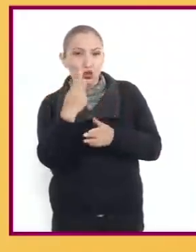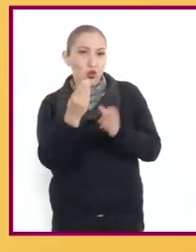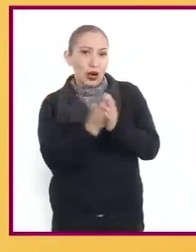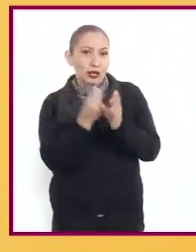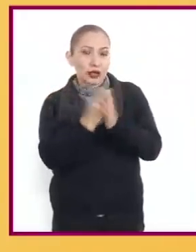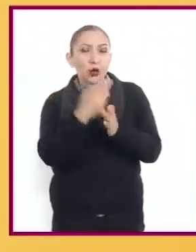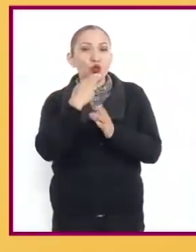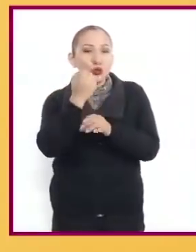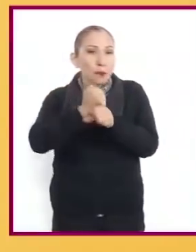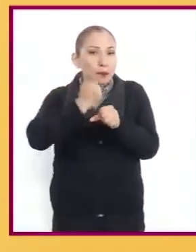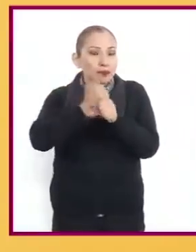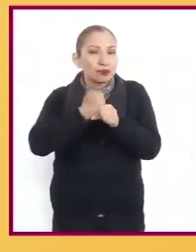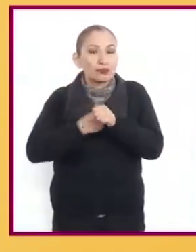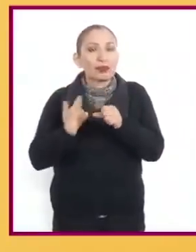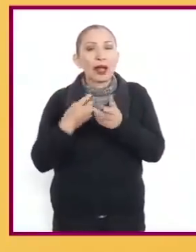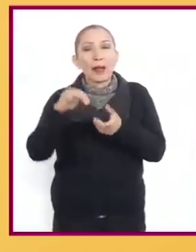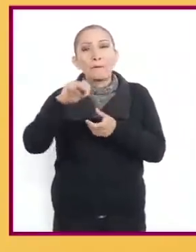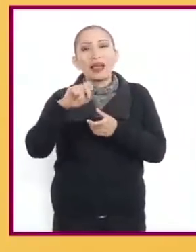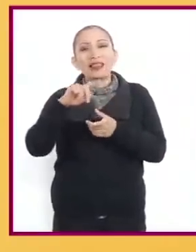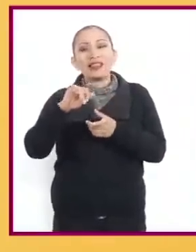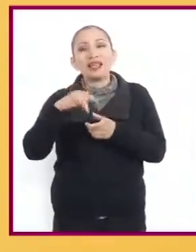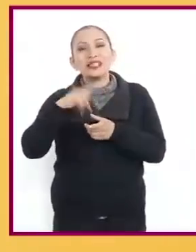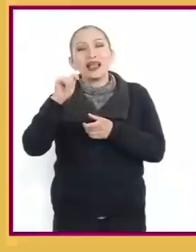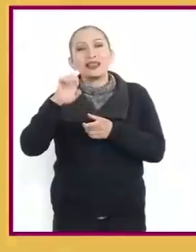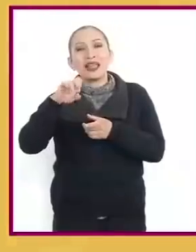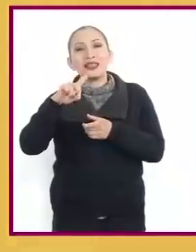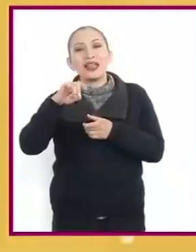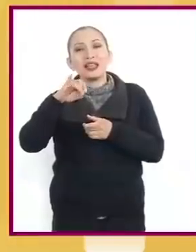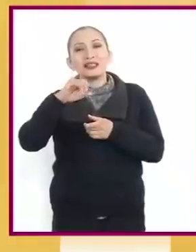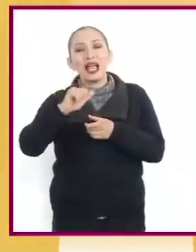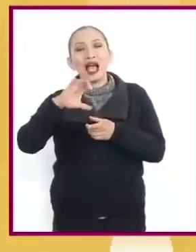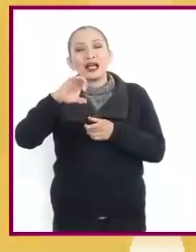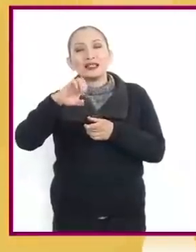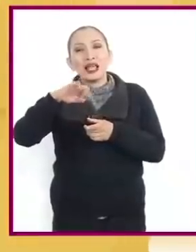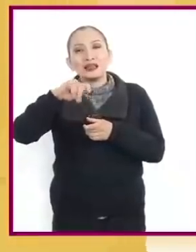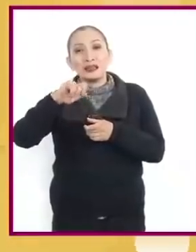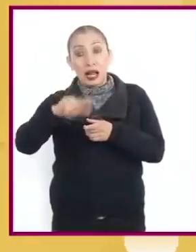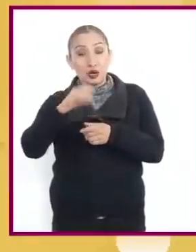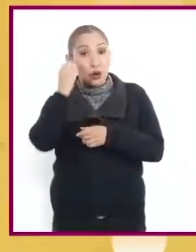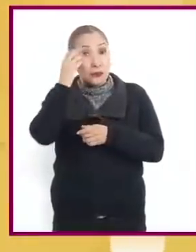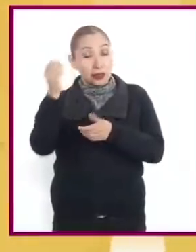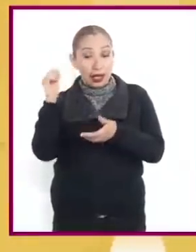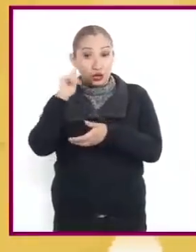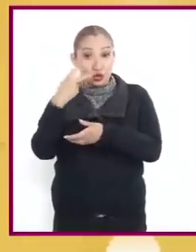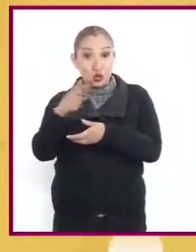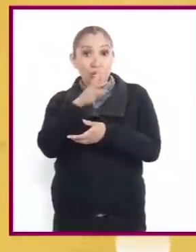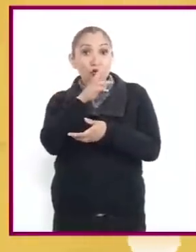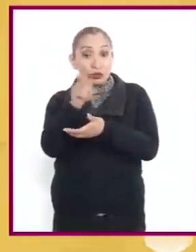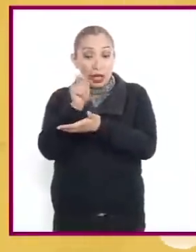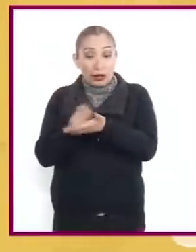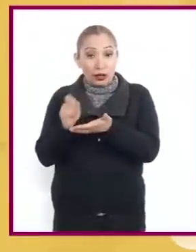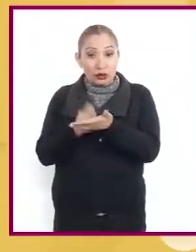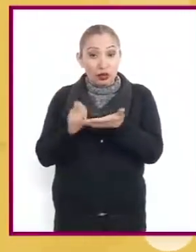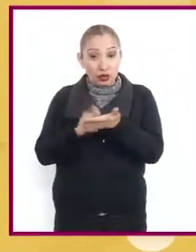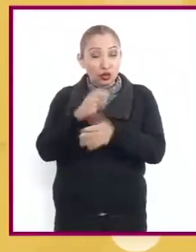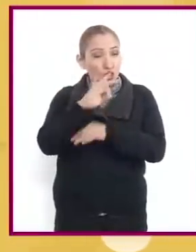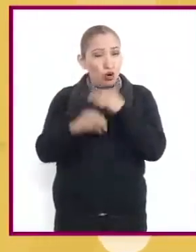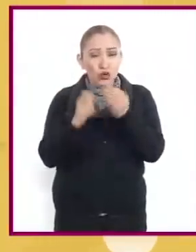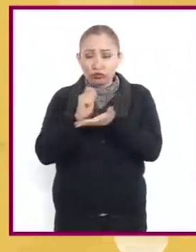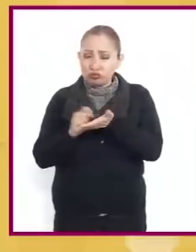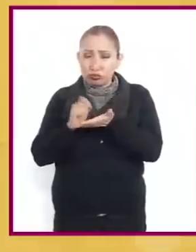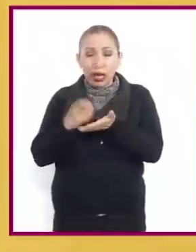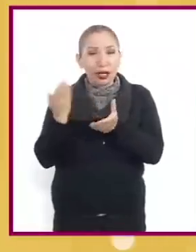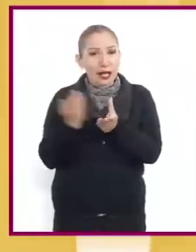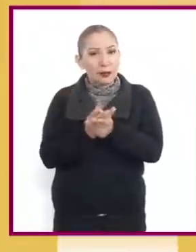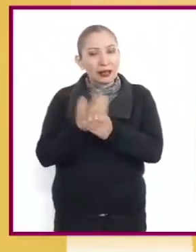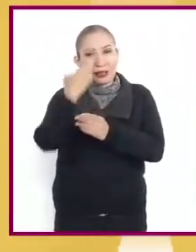sobre el uso práctico de las medidas de tendencia central. No olviden integrar los productos de esta emisión y todos sus apuntes